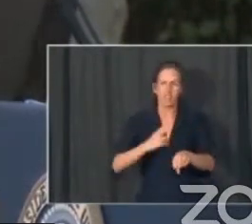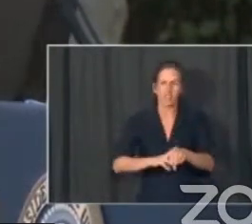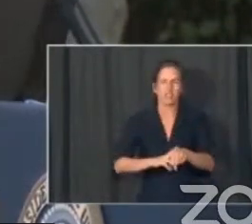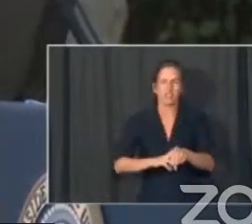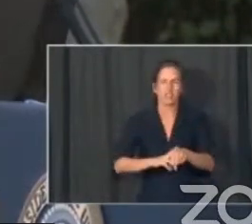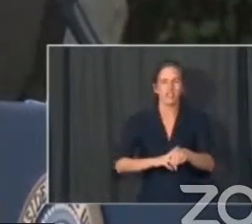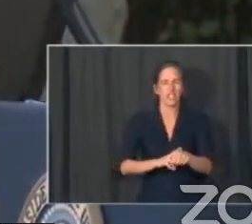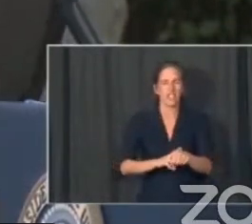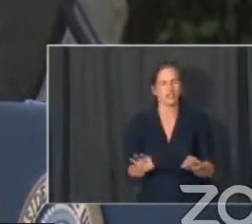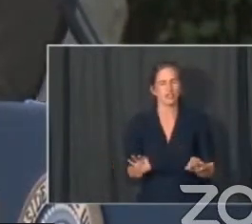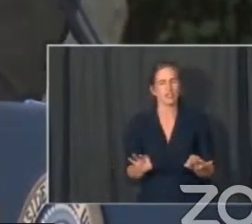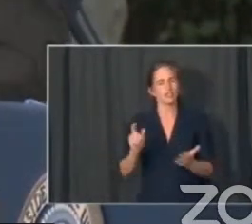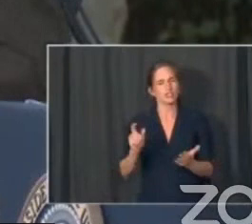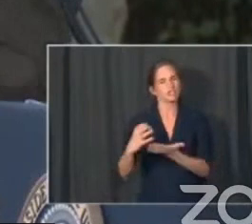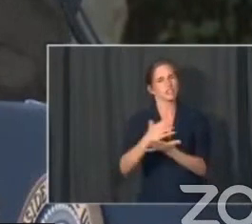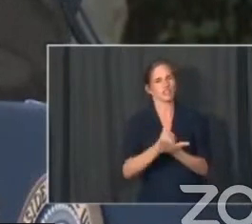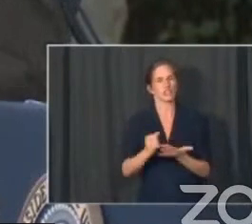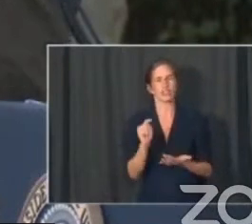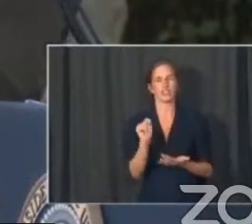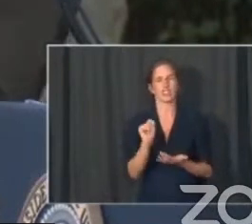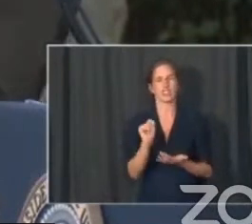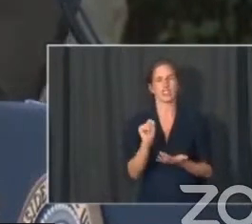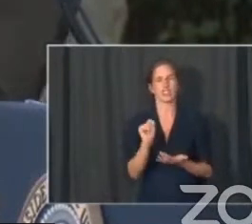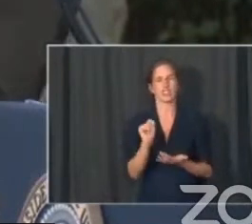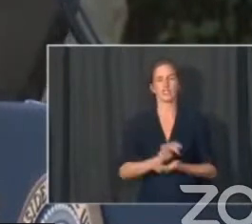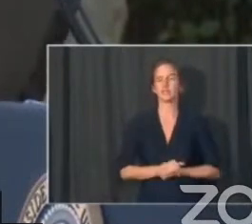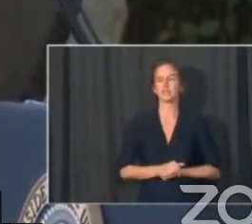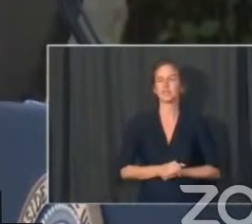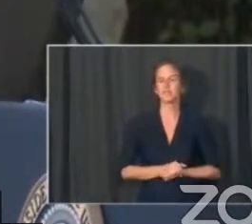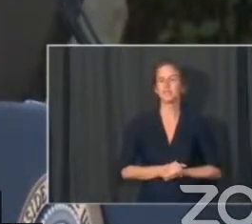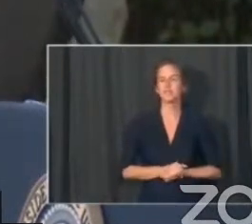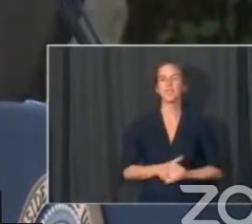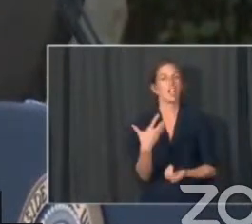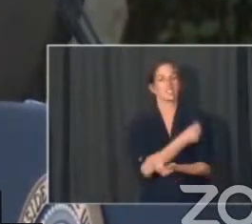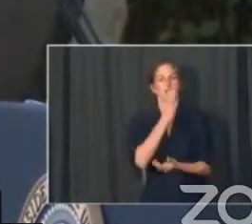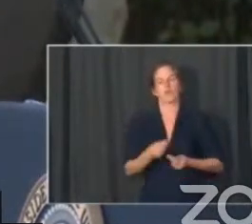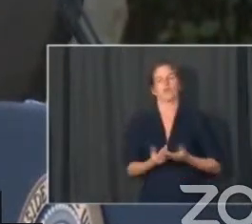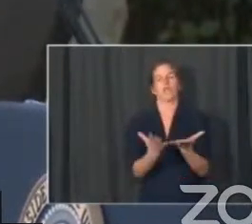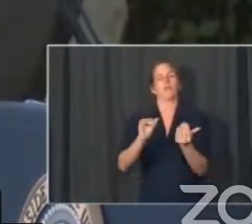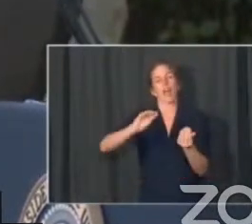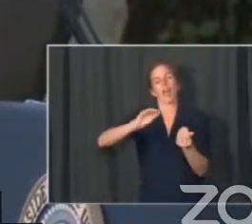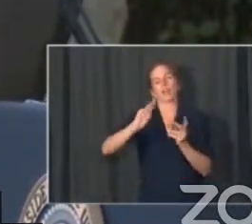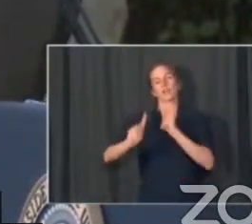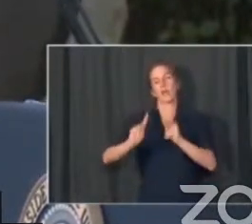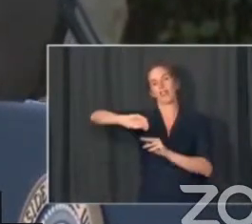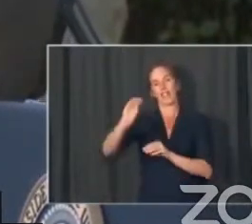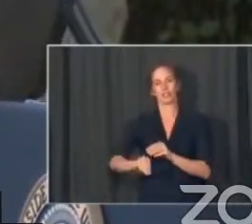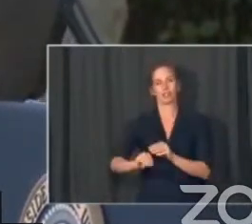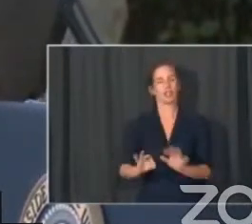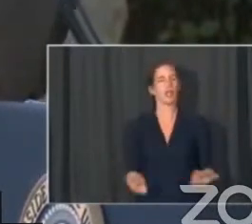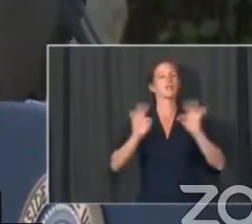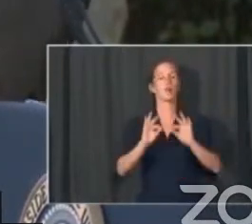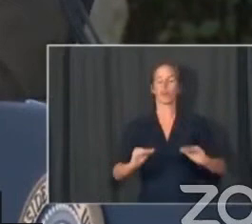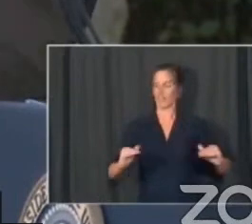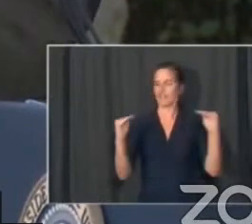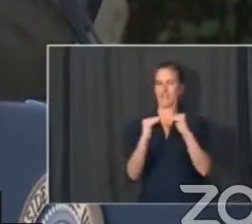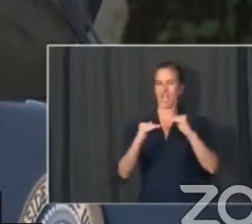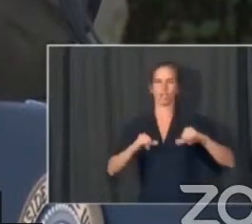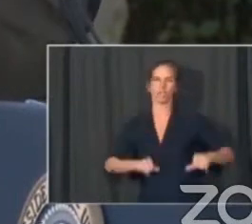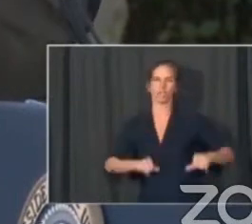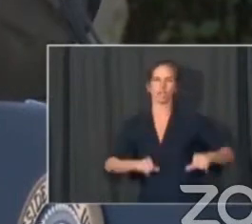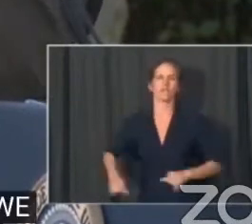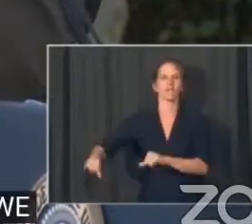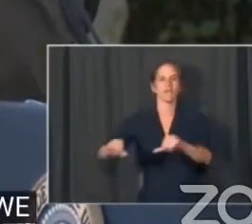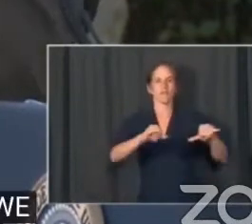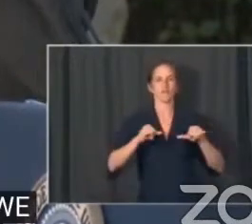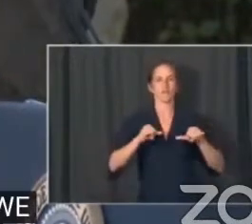will be Entregar allocated pro la rata by capacidad population so that y we la ensure infraestructura de fair nuestra and nación lo equitable merece. Las vacunas across. serán We need the